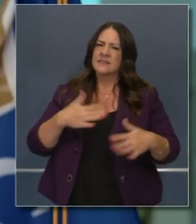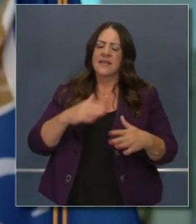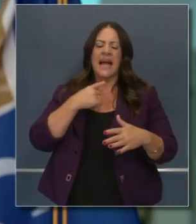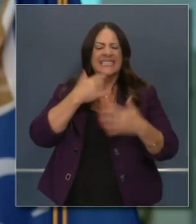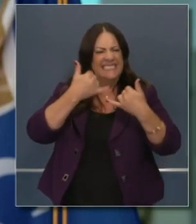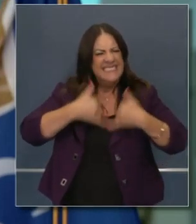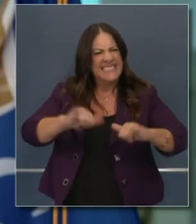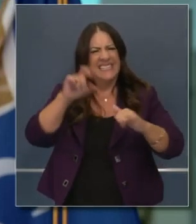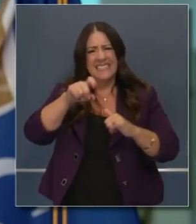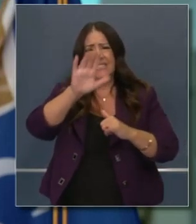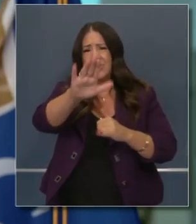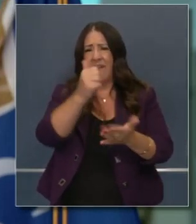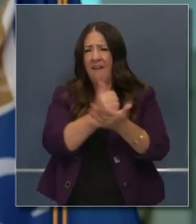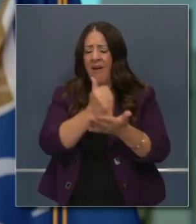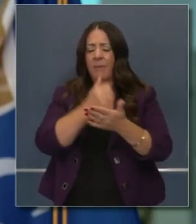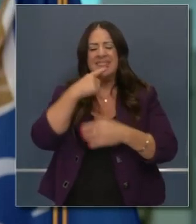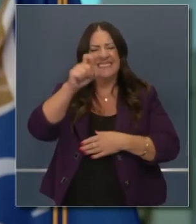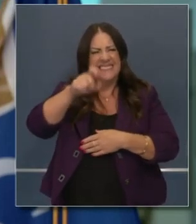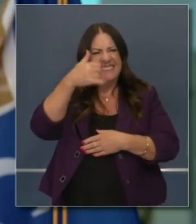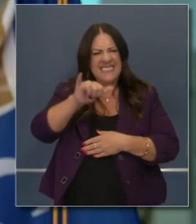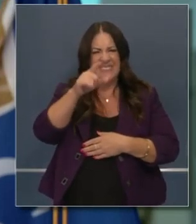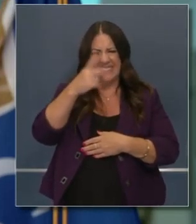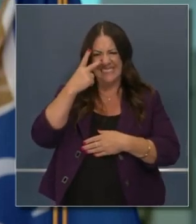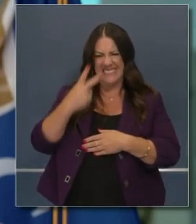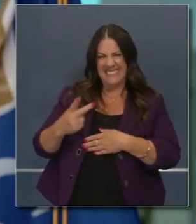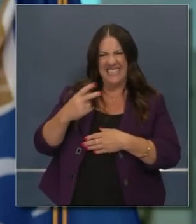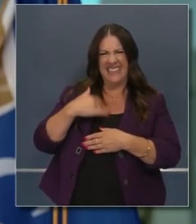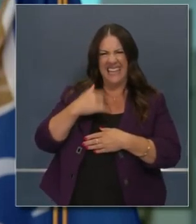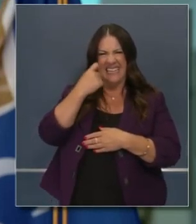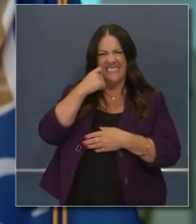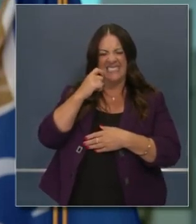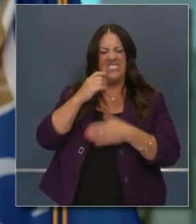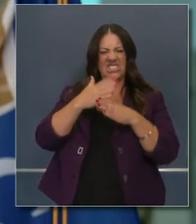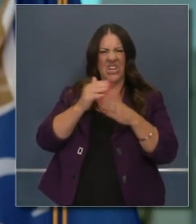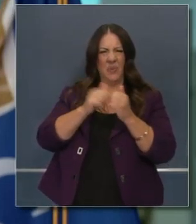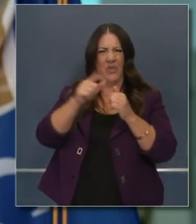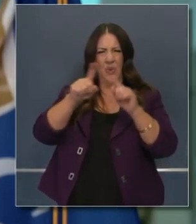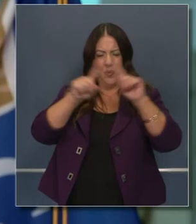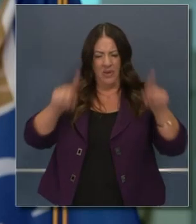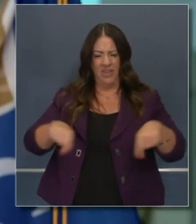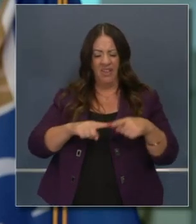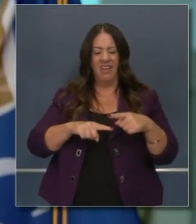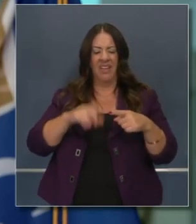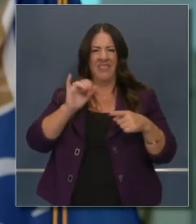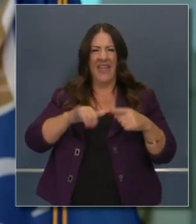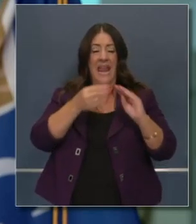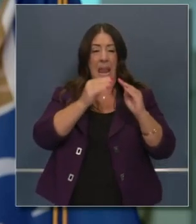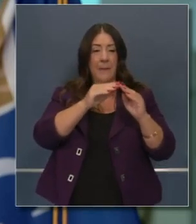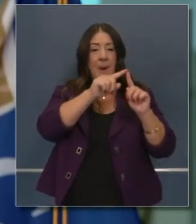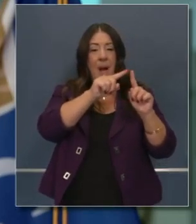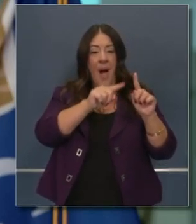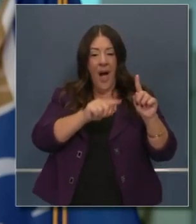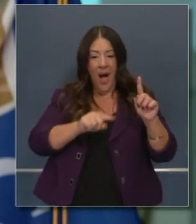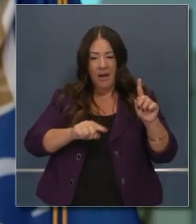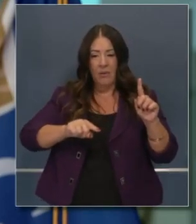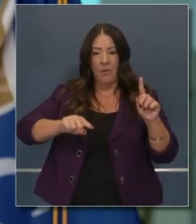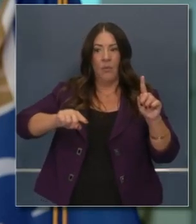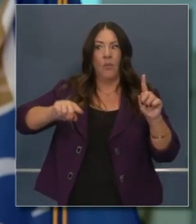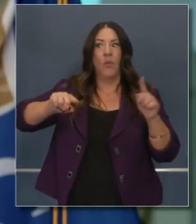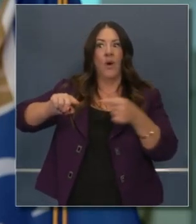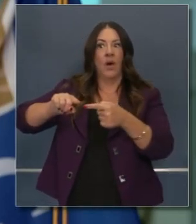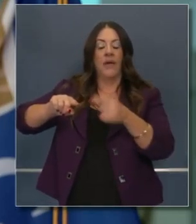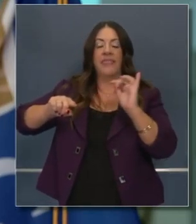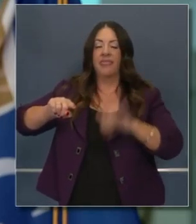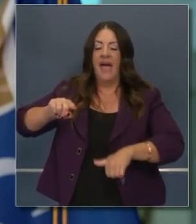COVID-19. No se puede enfatizar lo suficiente. Cuando vimos que los índices de positividad están comenzando a ascender poco a poco,